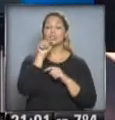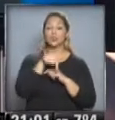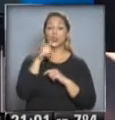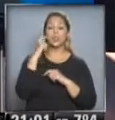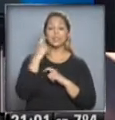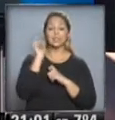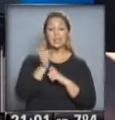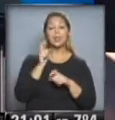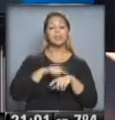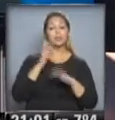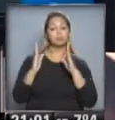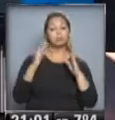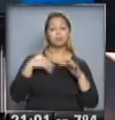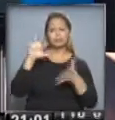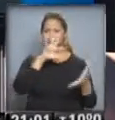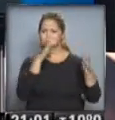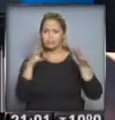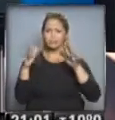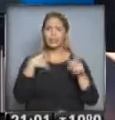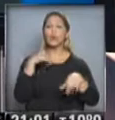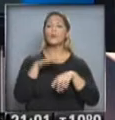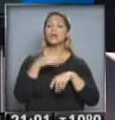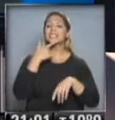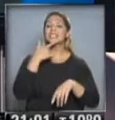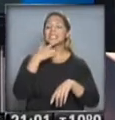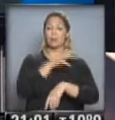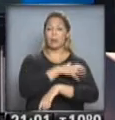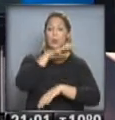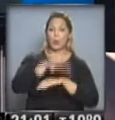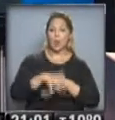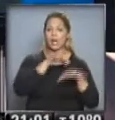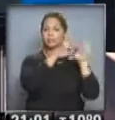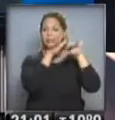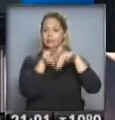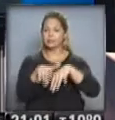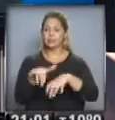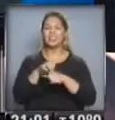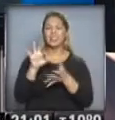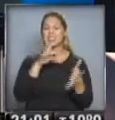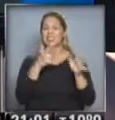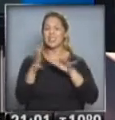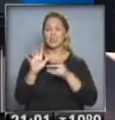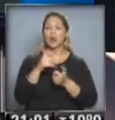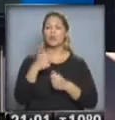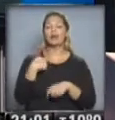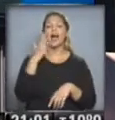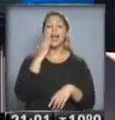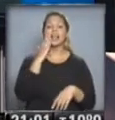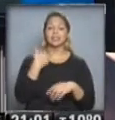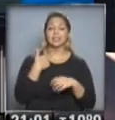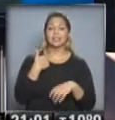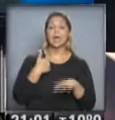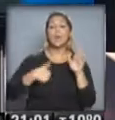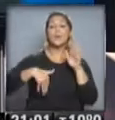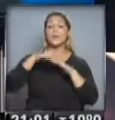Ríos, recuerden un periodo muy corto de inestabilidad por ese sistema de baja presión que ingresará a la región, dejando tiempo inestable posiblemente en horas de la tarde, una tarde